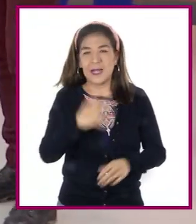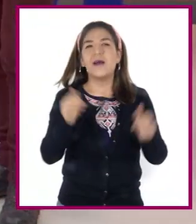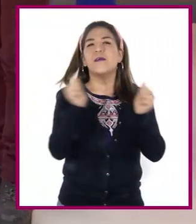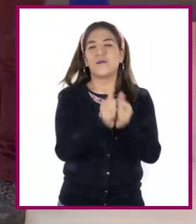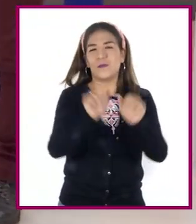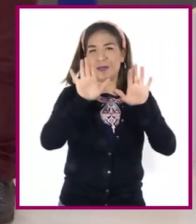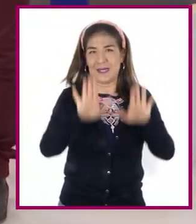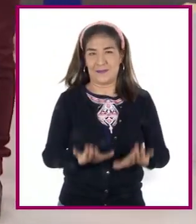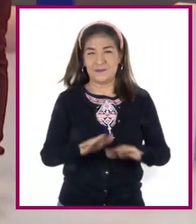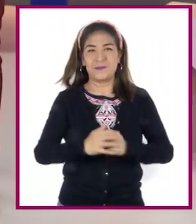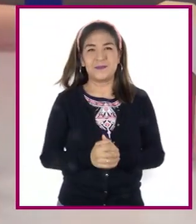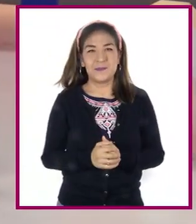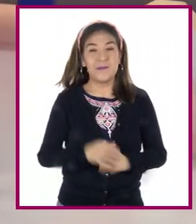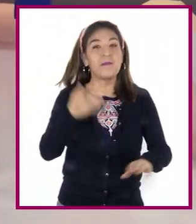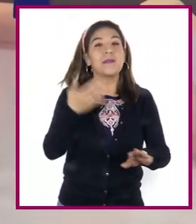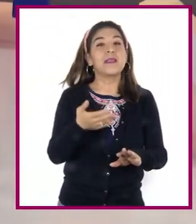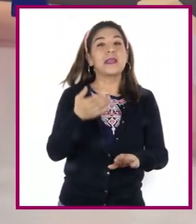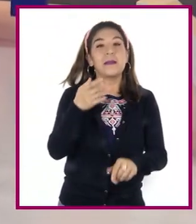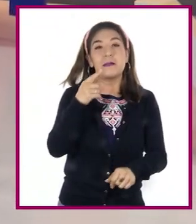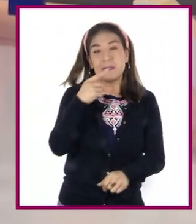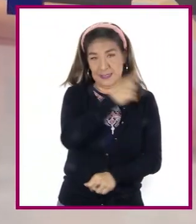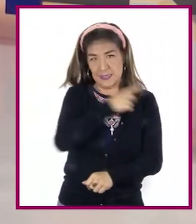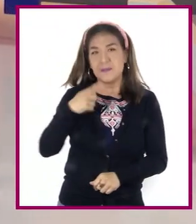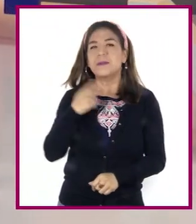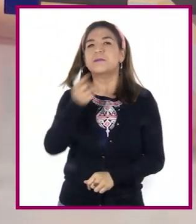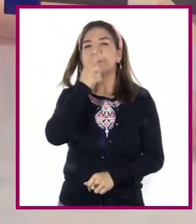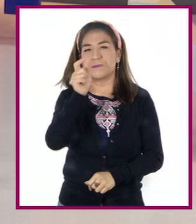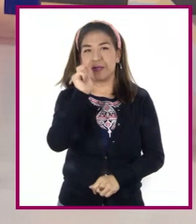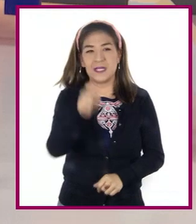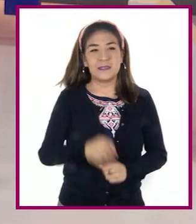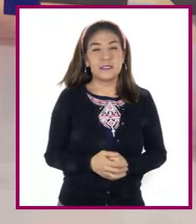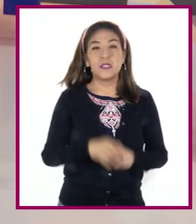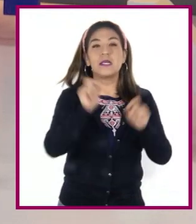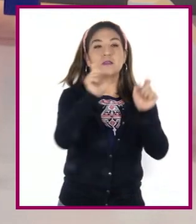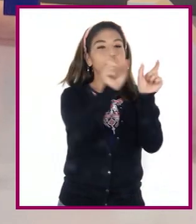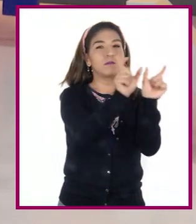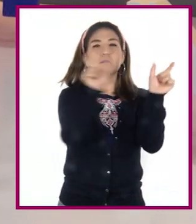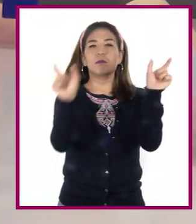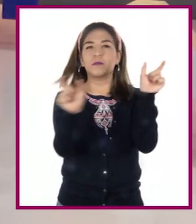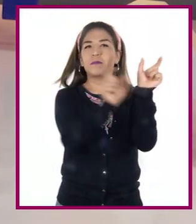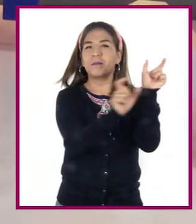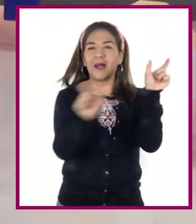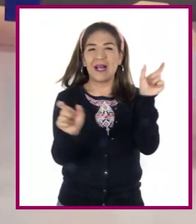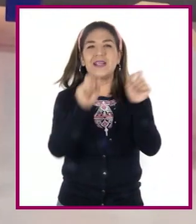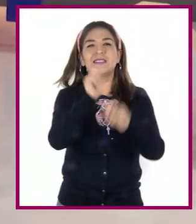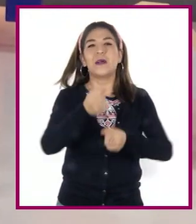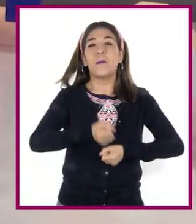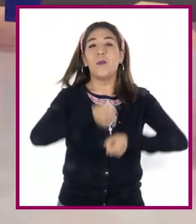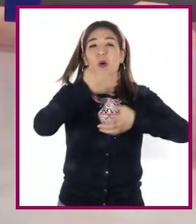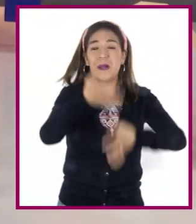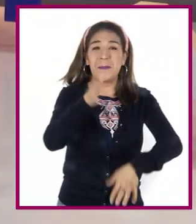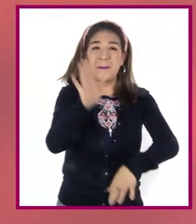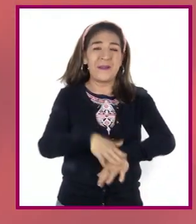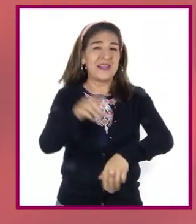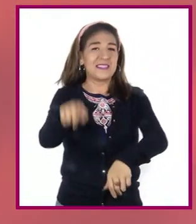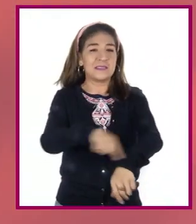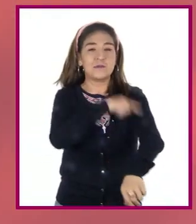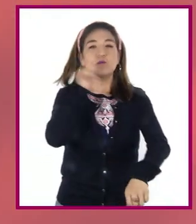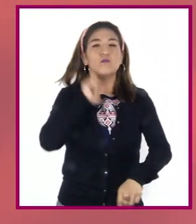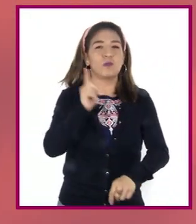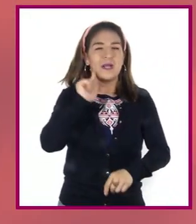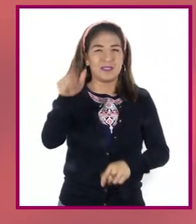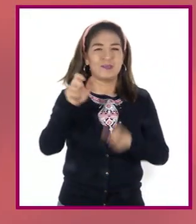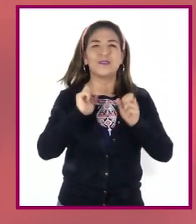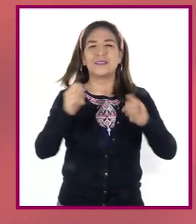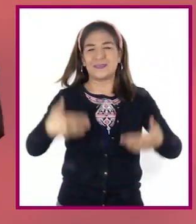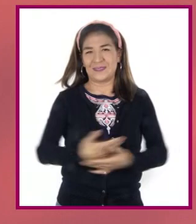calma. Antes, déjame decirte que se trata de los dos primeros versos de un poema más extenso de la poeta chiapaneca